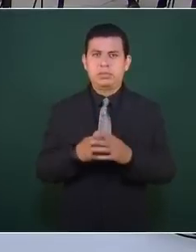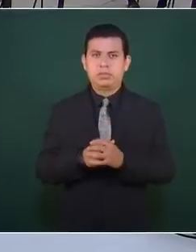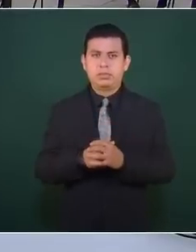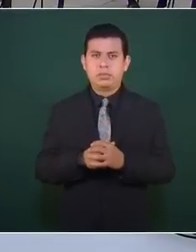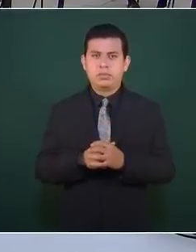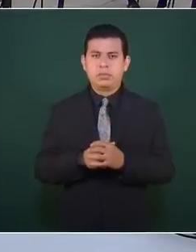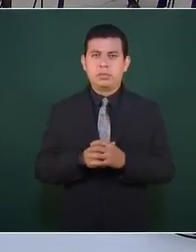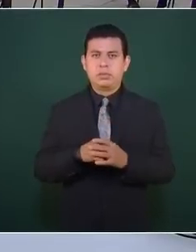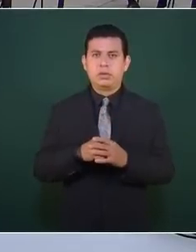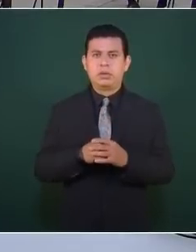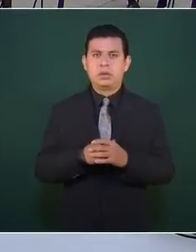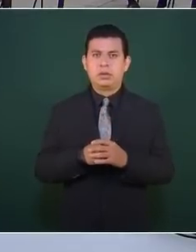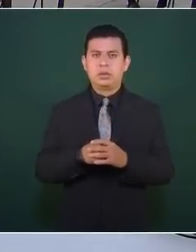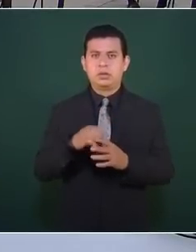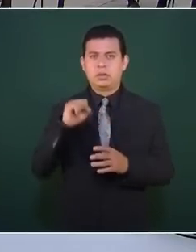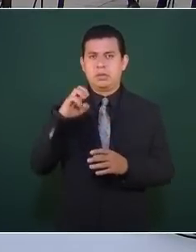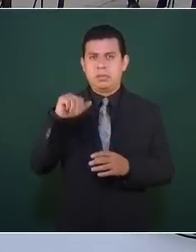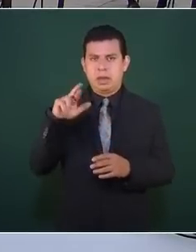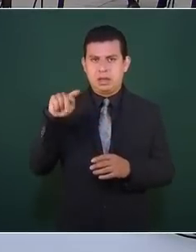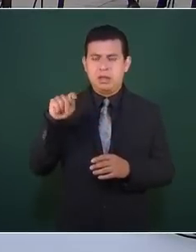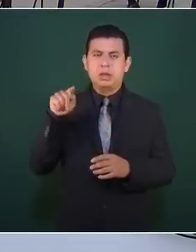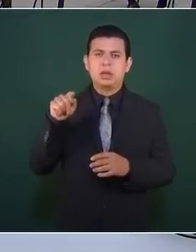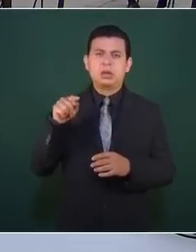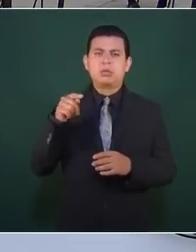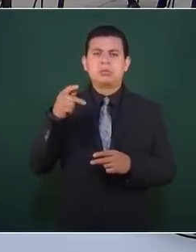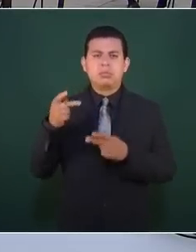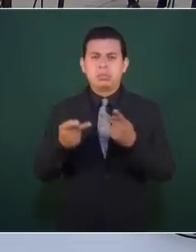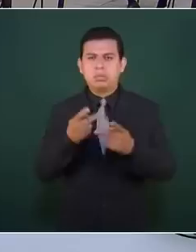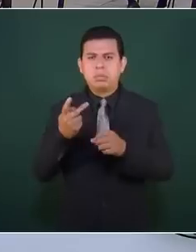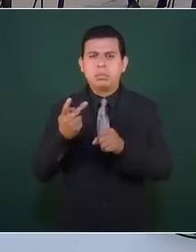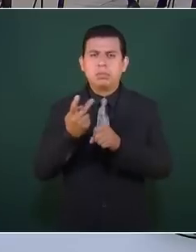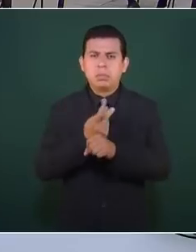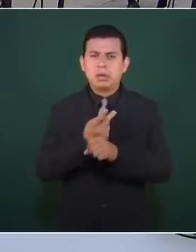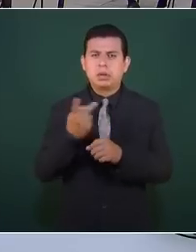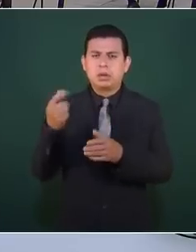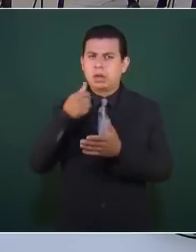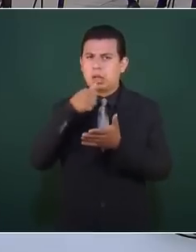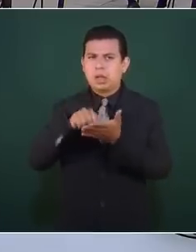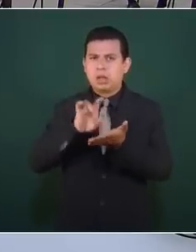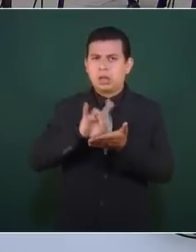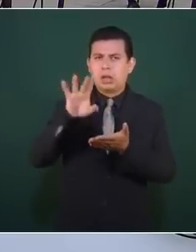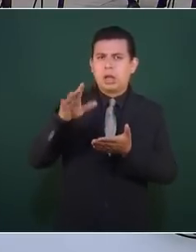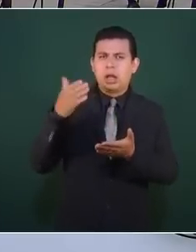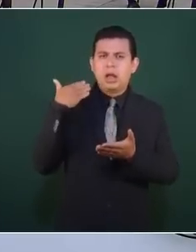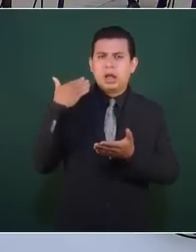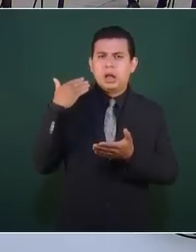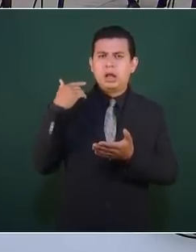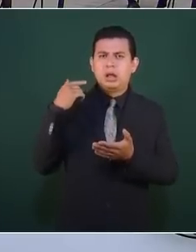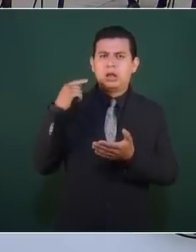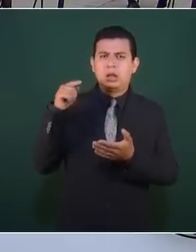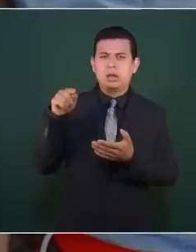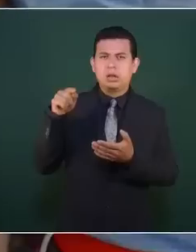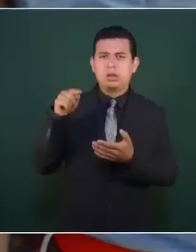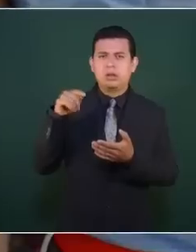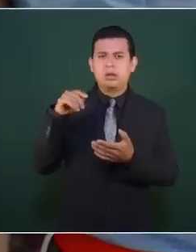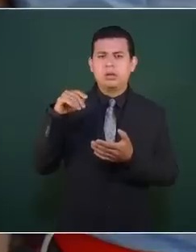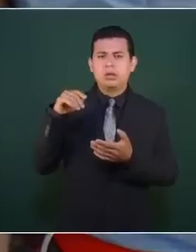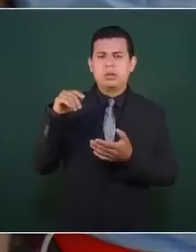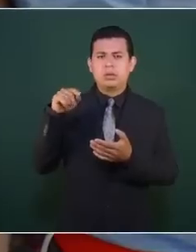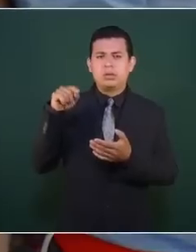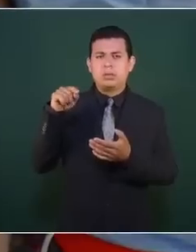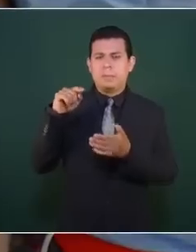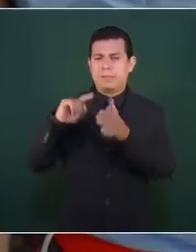CELAC y también concretamente si va a dar a conocer la carta que le envió hace unos días al presidente Biden por el tema